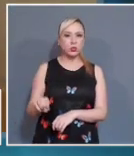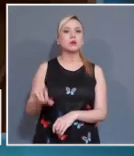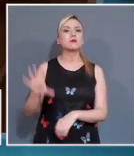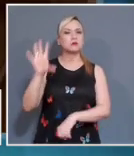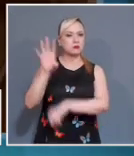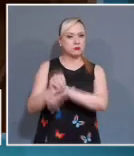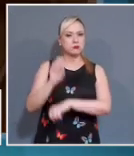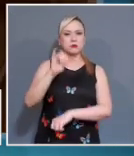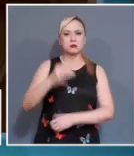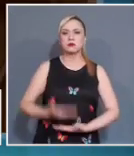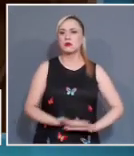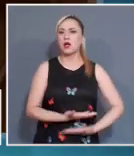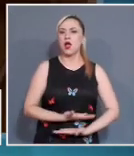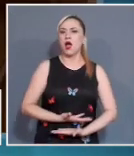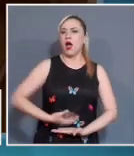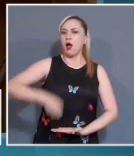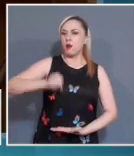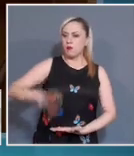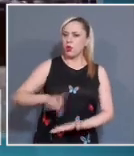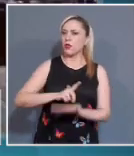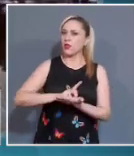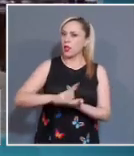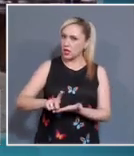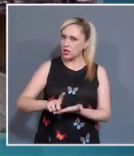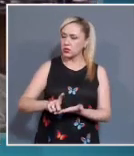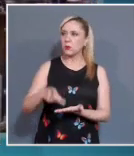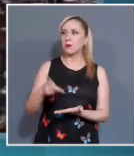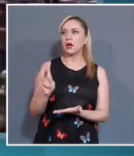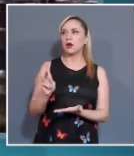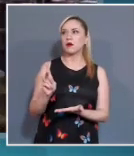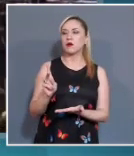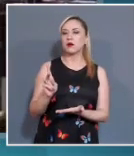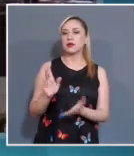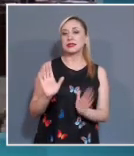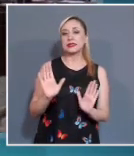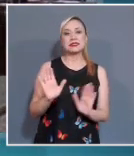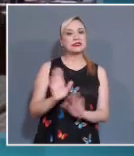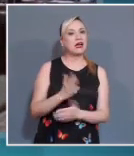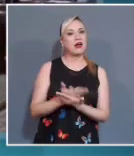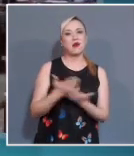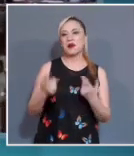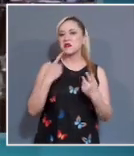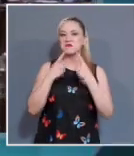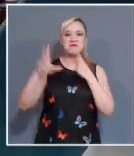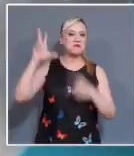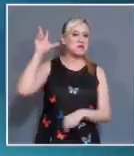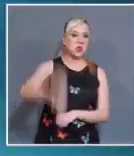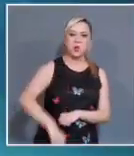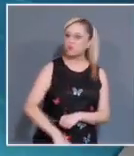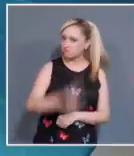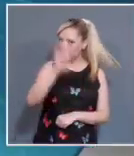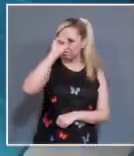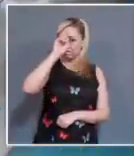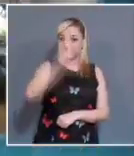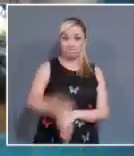del derecho a la preservación de la vida. Se prohibirán los abortos tras detectar actividad cardíaca.